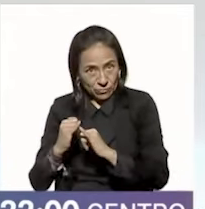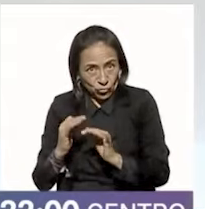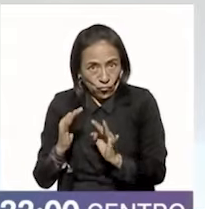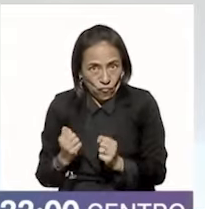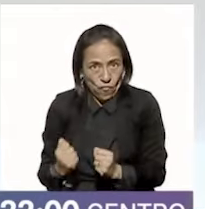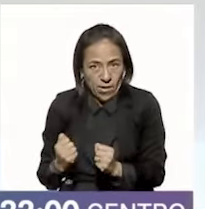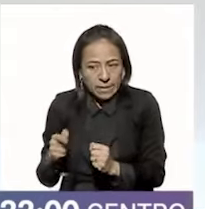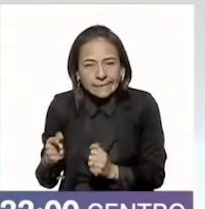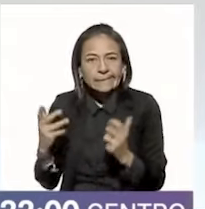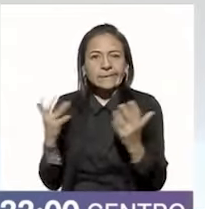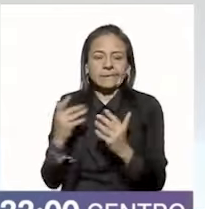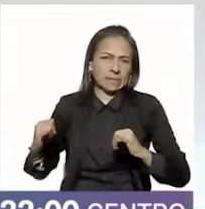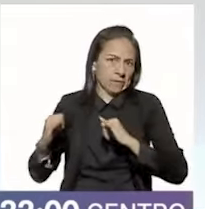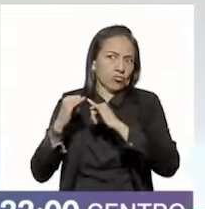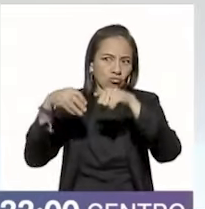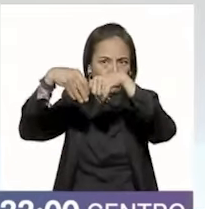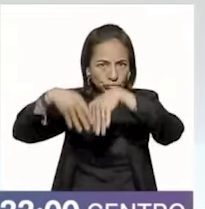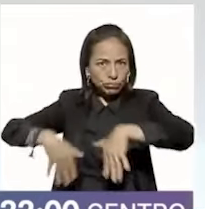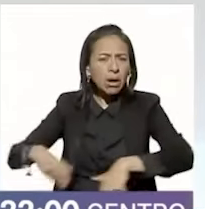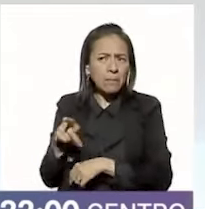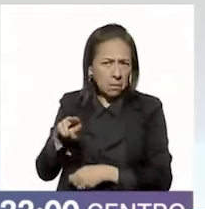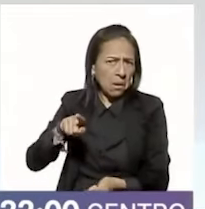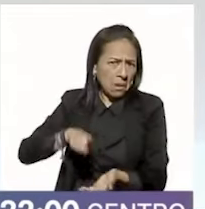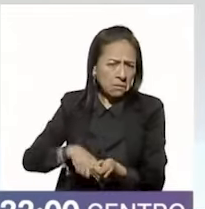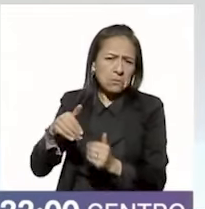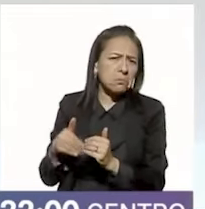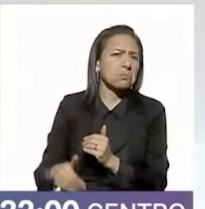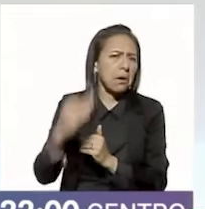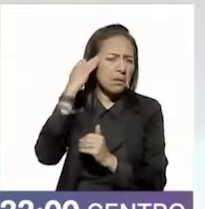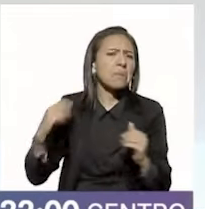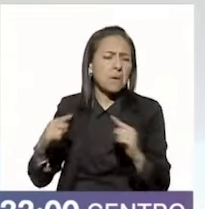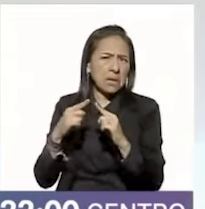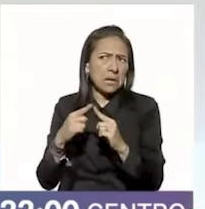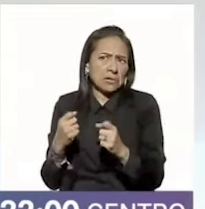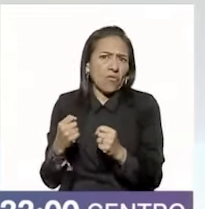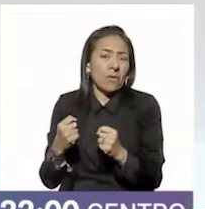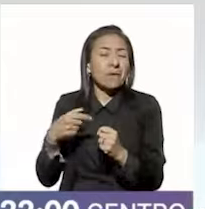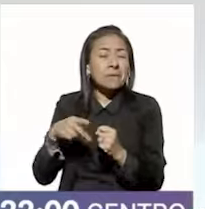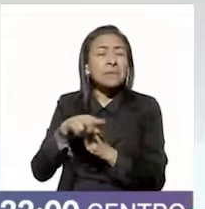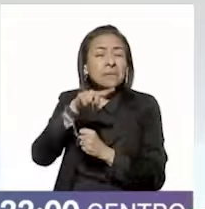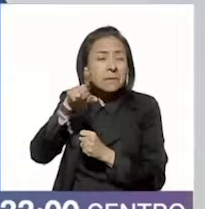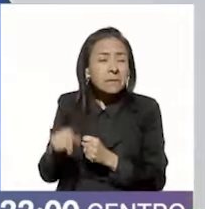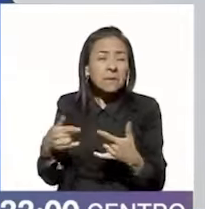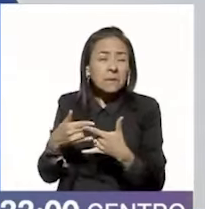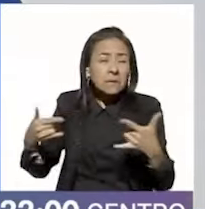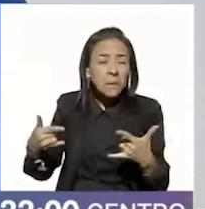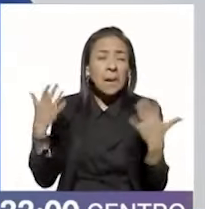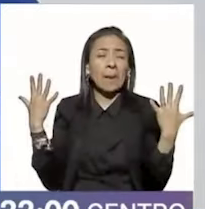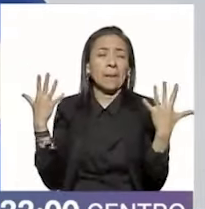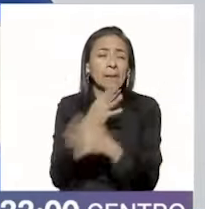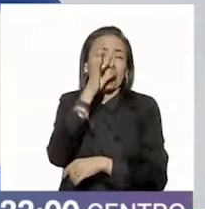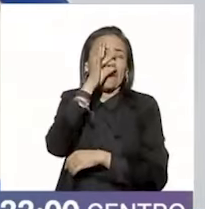cuentas, siguió siendo un aparato ideológico muy importante, pero tuvo una derrota histórica muy seria